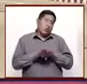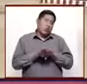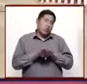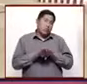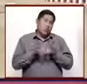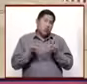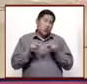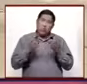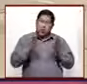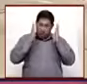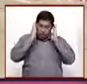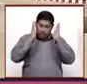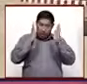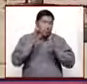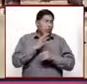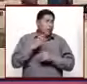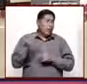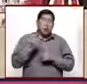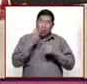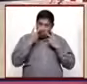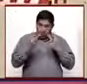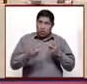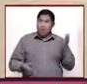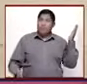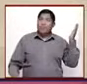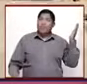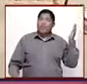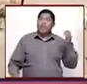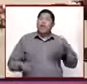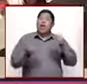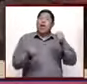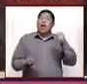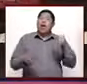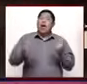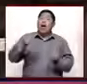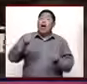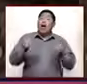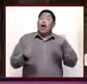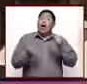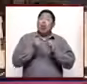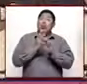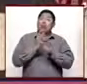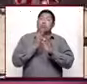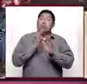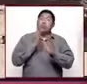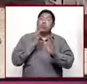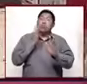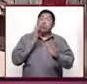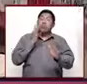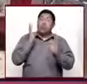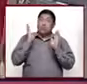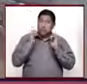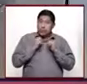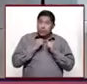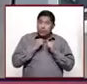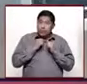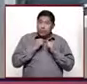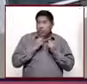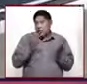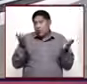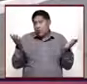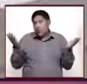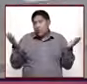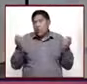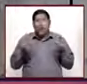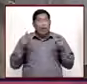de atención y miren la cantidad de vehículos que se ha formado incluso en la misma carretera. Y bueno,